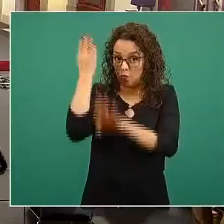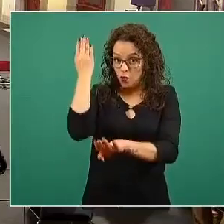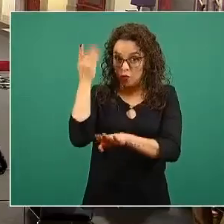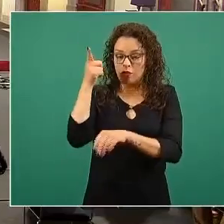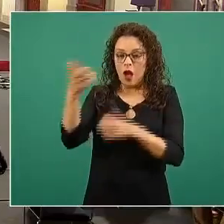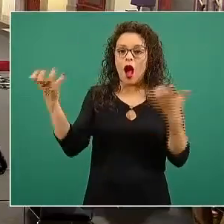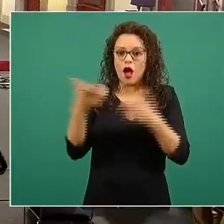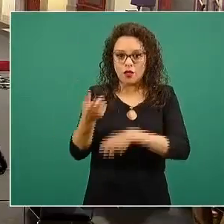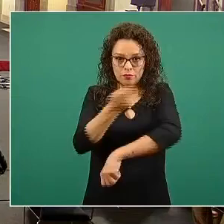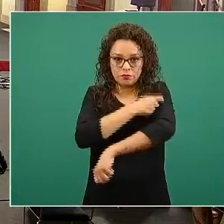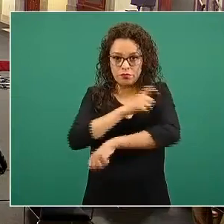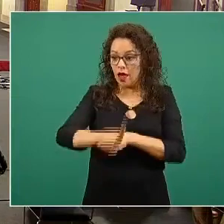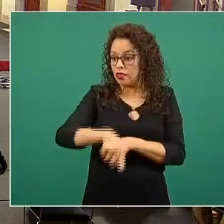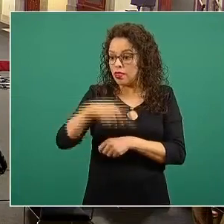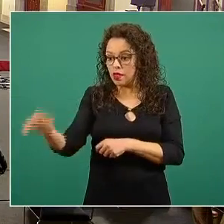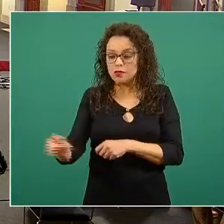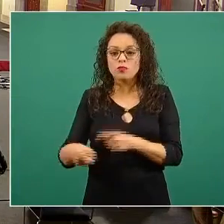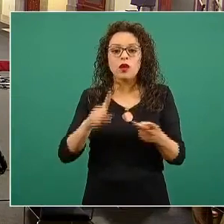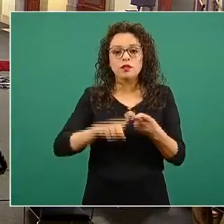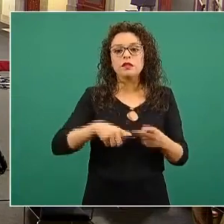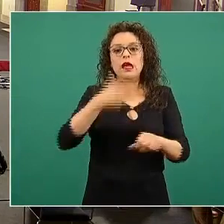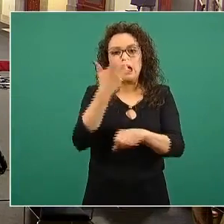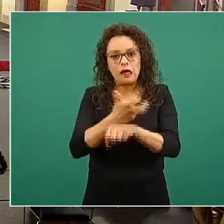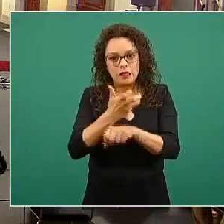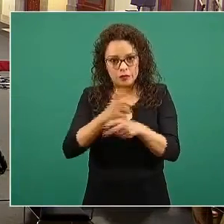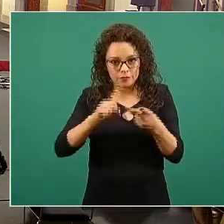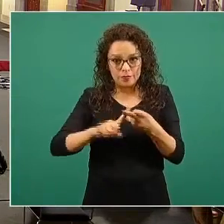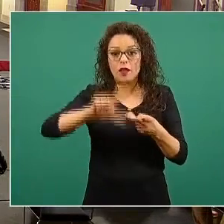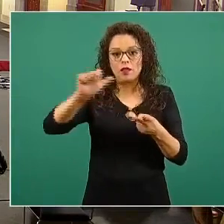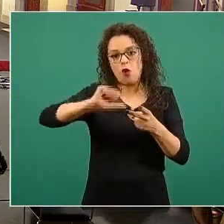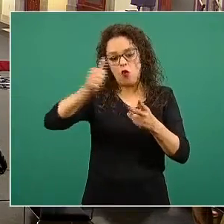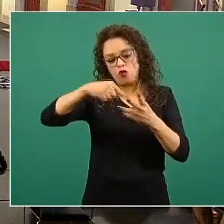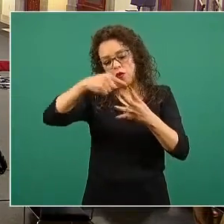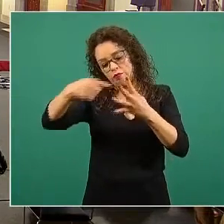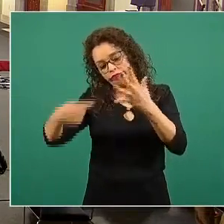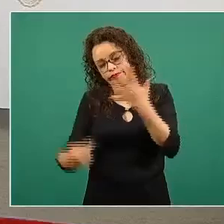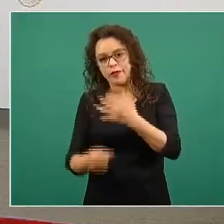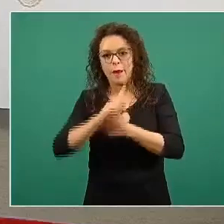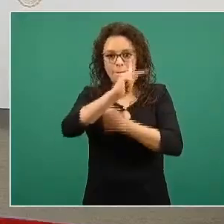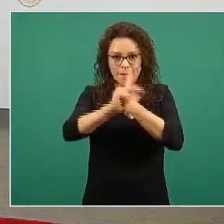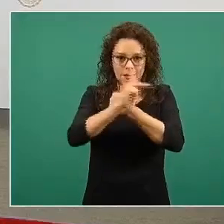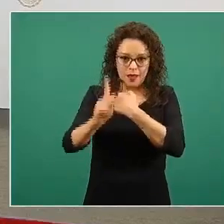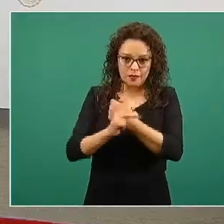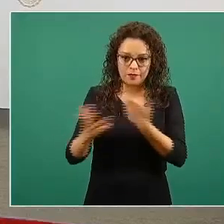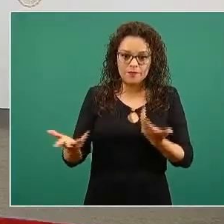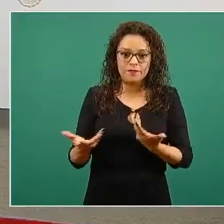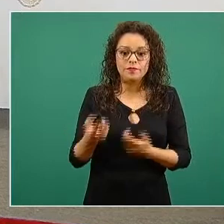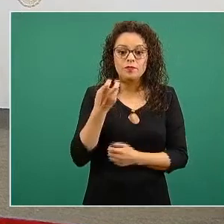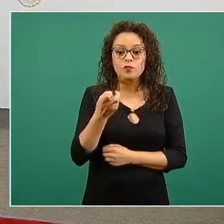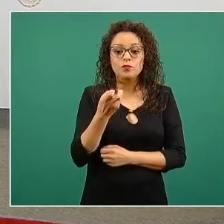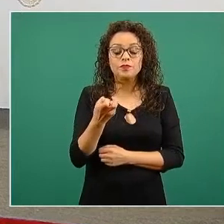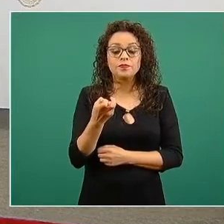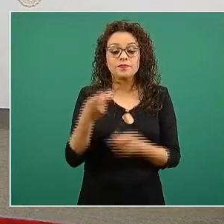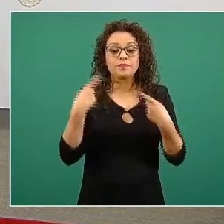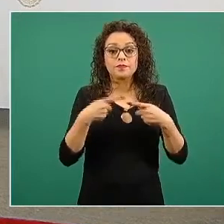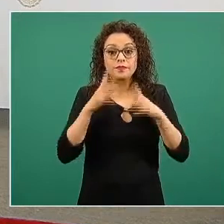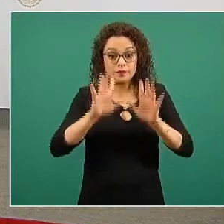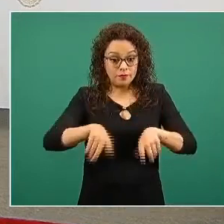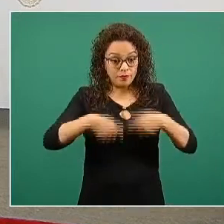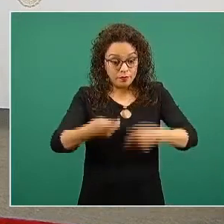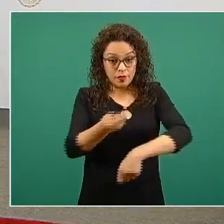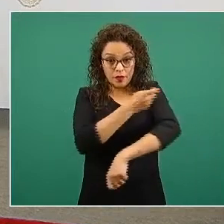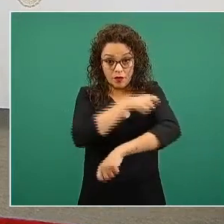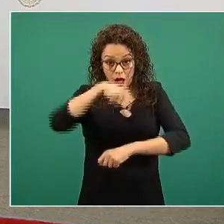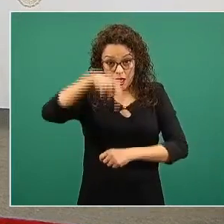lo siguió Estados Unidos y luego otros países. Entonces, apenas estamos por cumplir. De hecho, las personas que han recibido la vacuna en